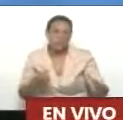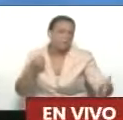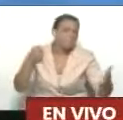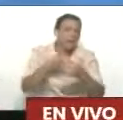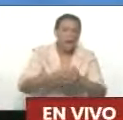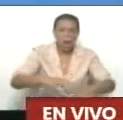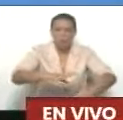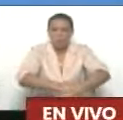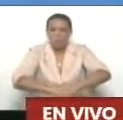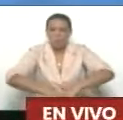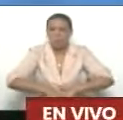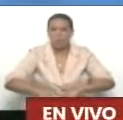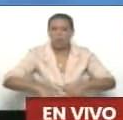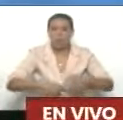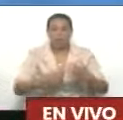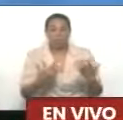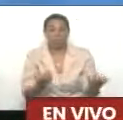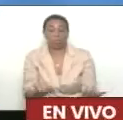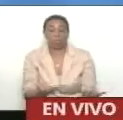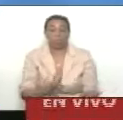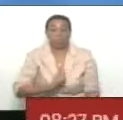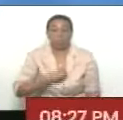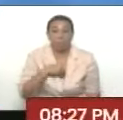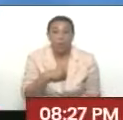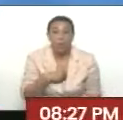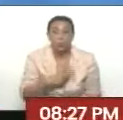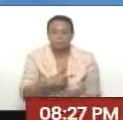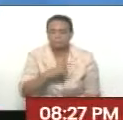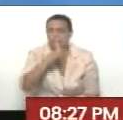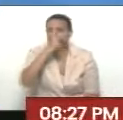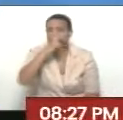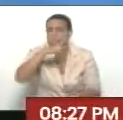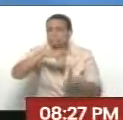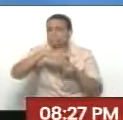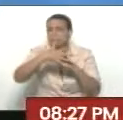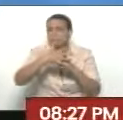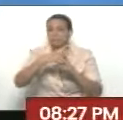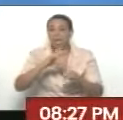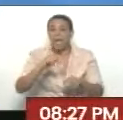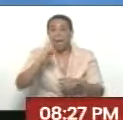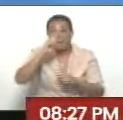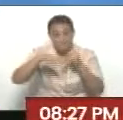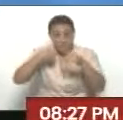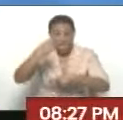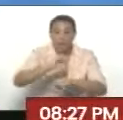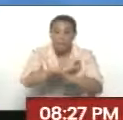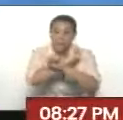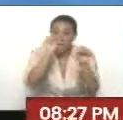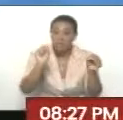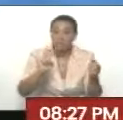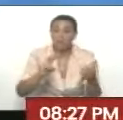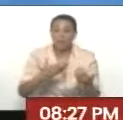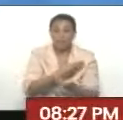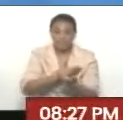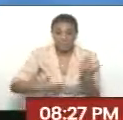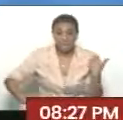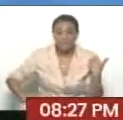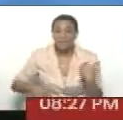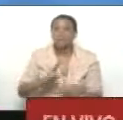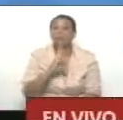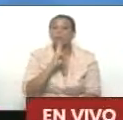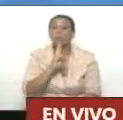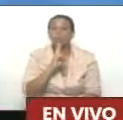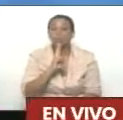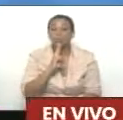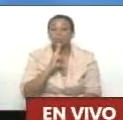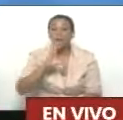amarrado, lo torturaron. Es una barbarie. Mañana en la mañana la presidenta de Honduras, presidenta